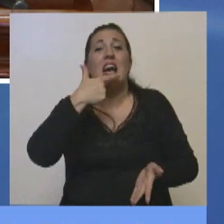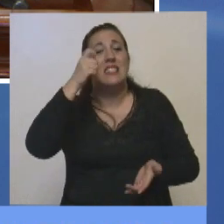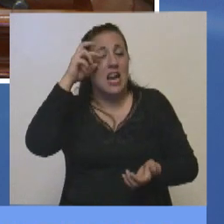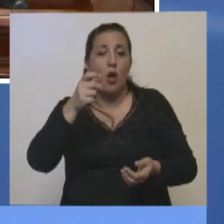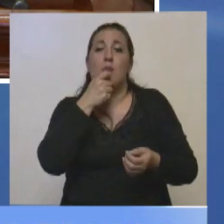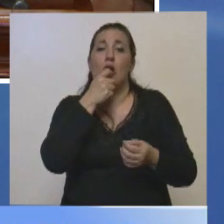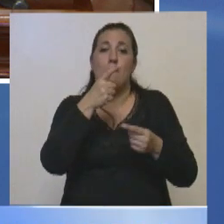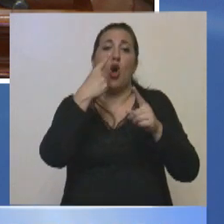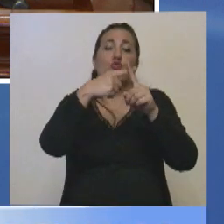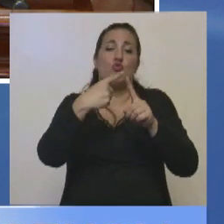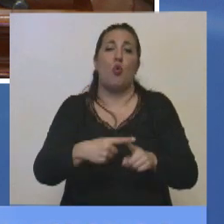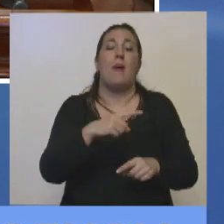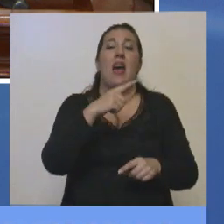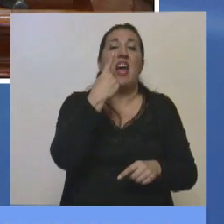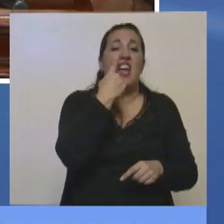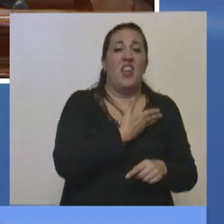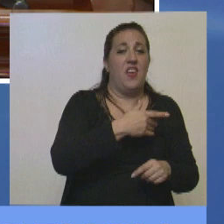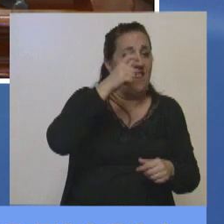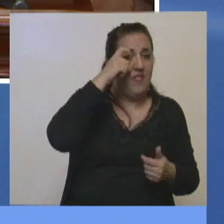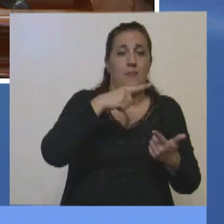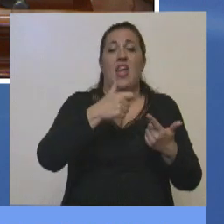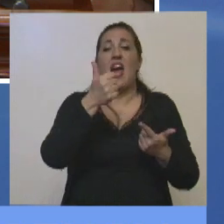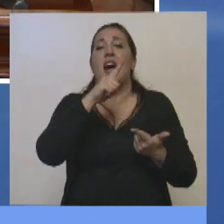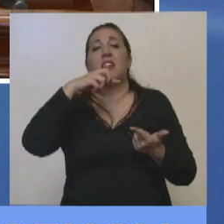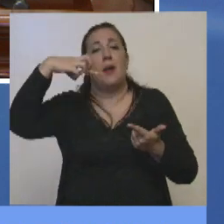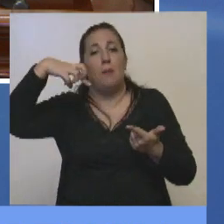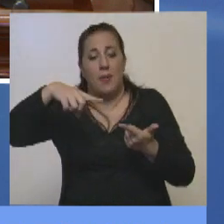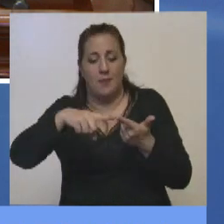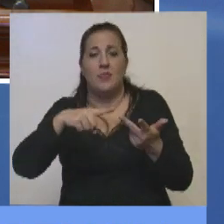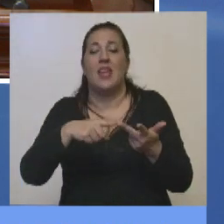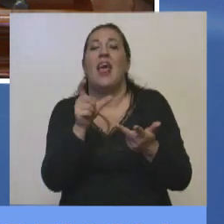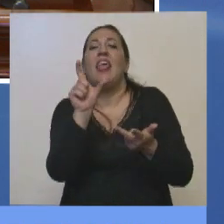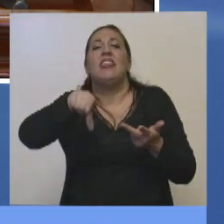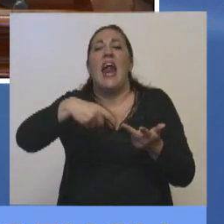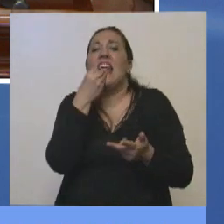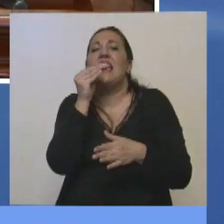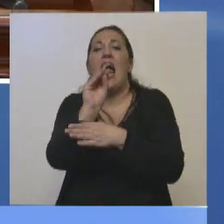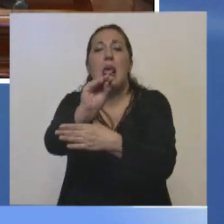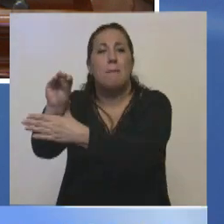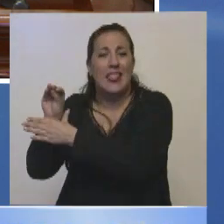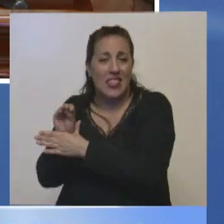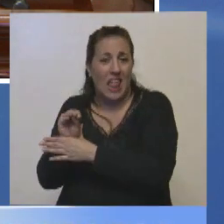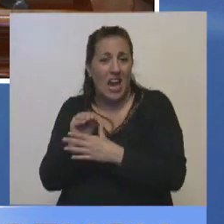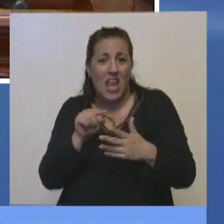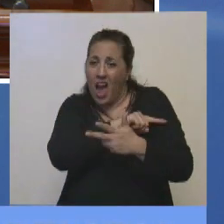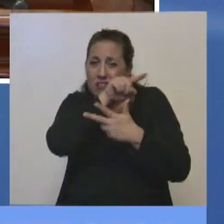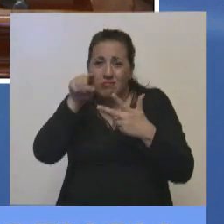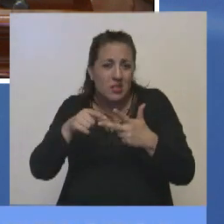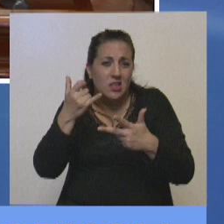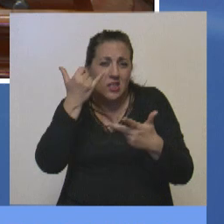ife los aportes de la atp la tarjeta alimentaria y tantos otros ya se lleva